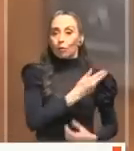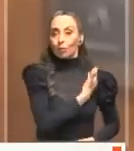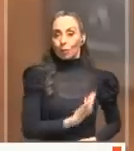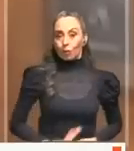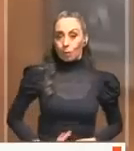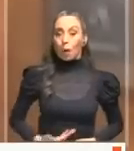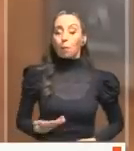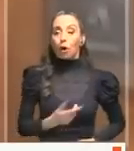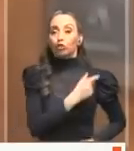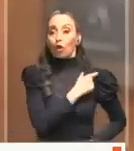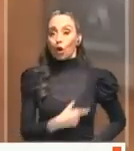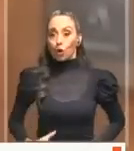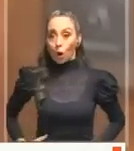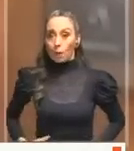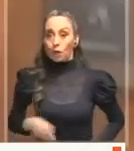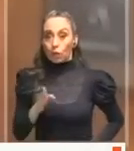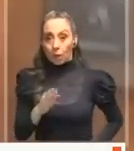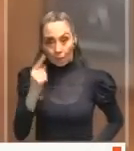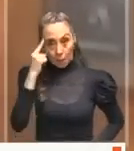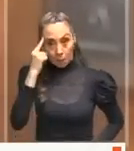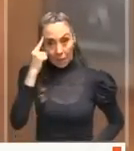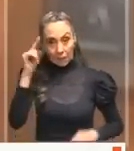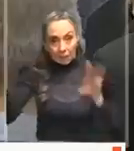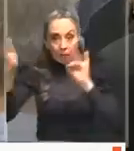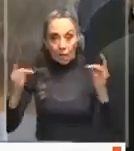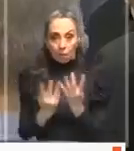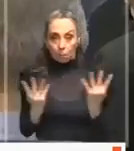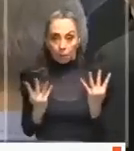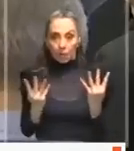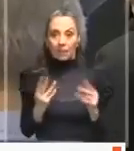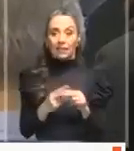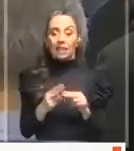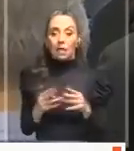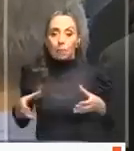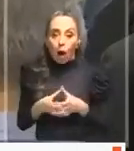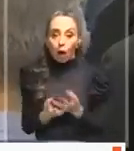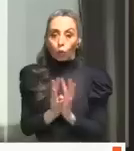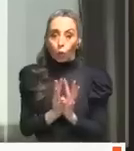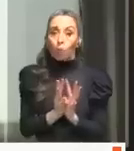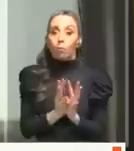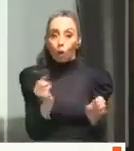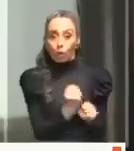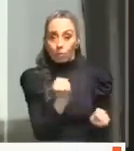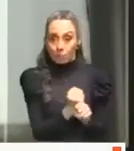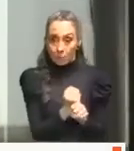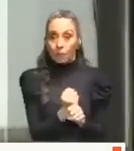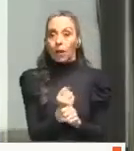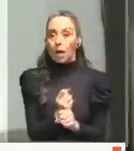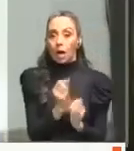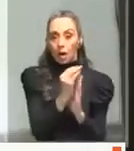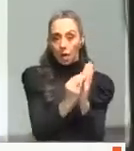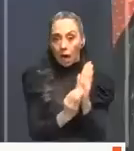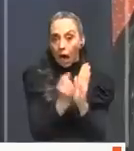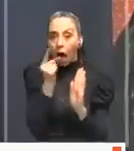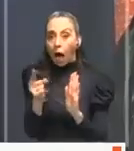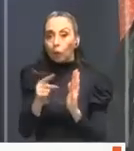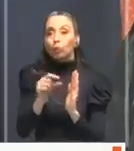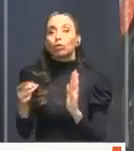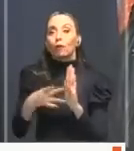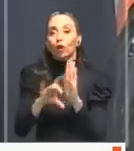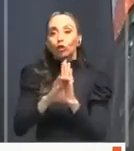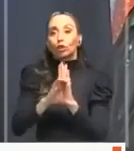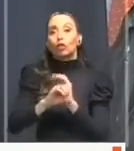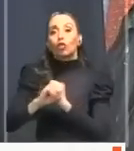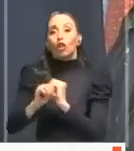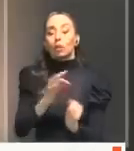eso que el gobierno debería estar pensando en un equipo de tarea. La ecuación incluye una acusación constitucional contra el ministro de Educación que ha